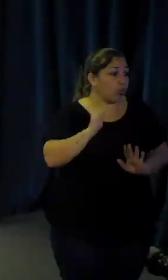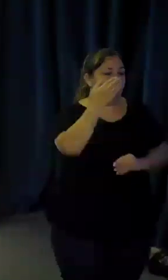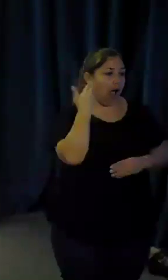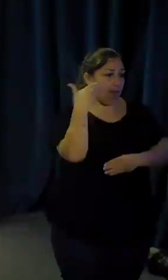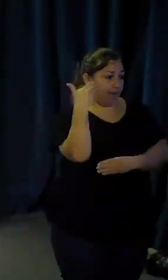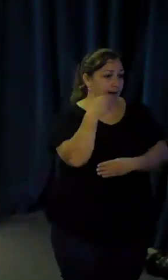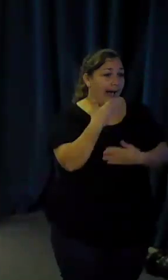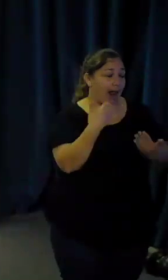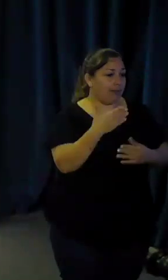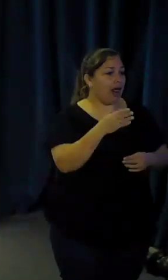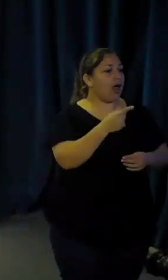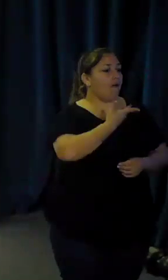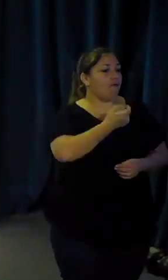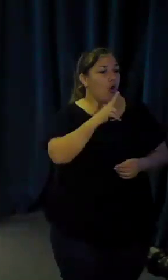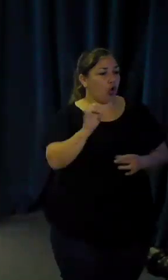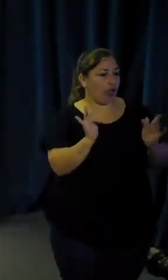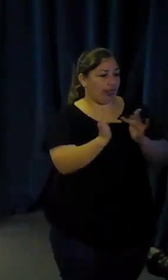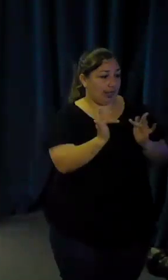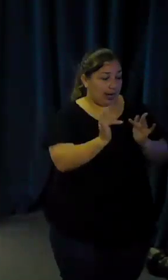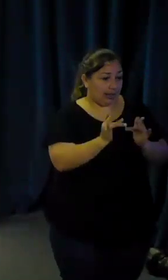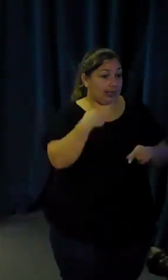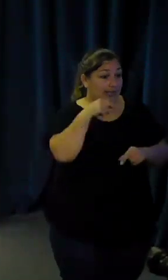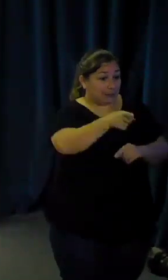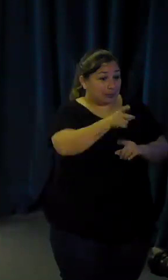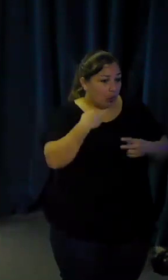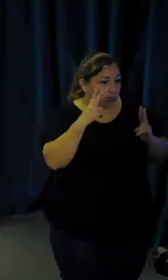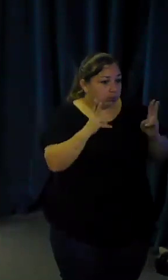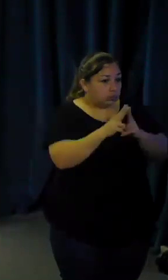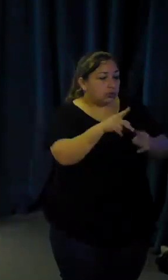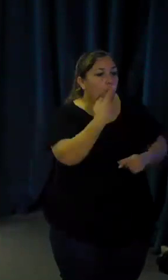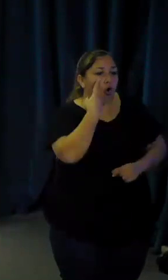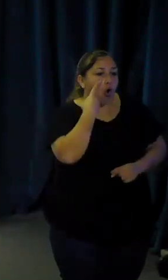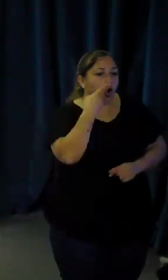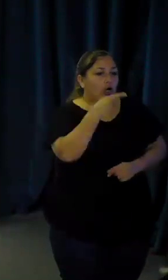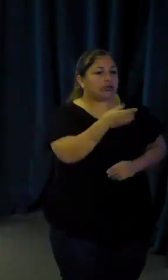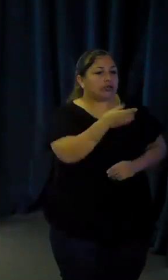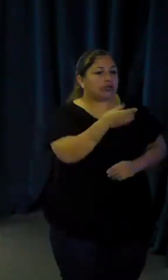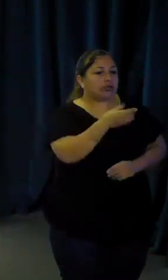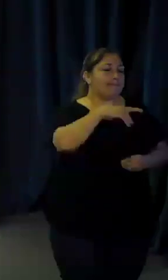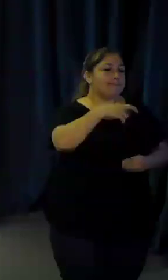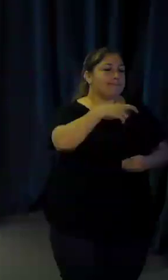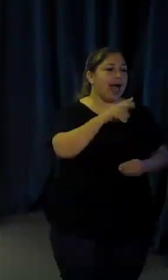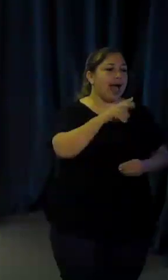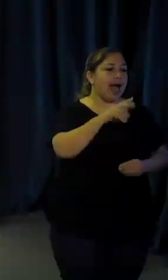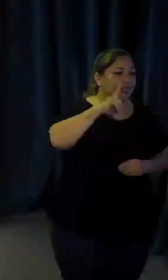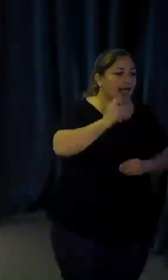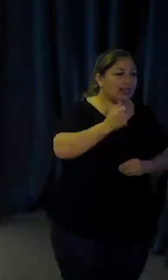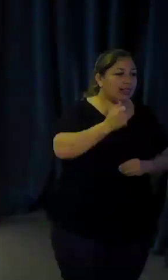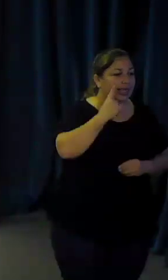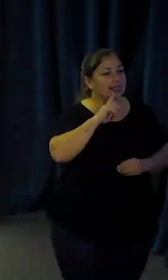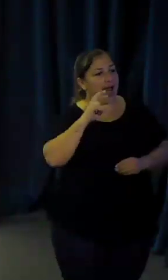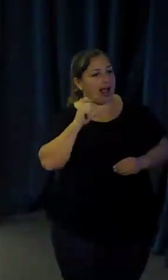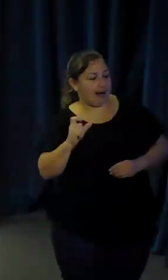al Foro de Gobernanza de Internet y ahí conocí lo que es el Parliamentary Track, que básicamente es un encuentro